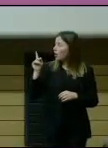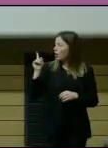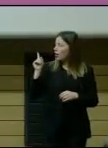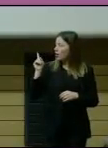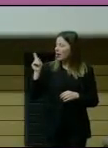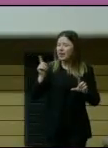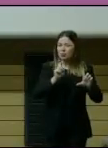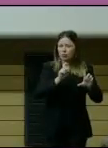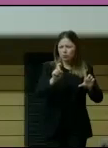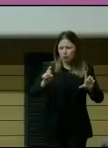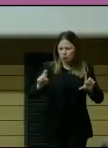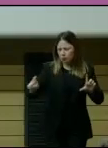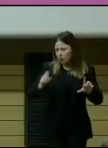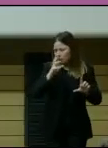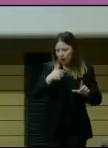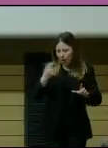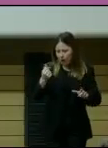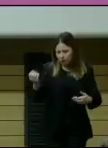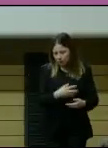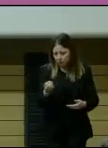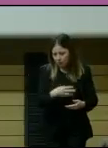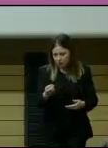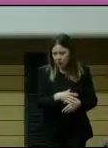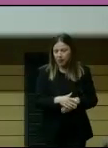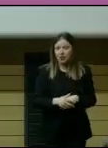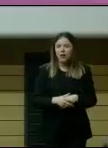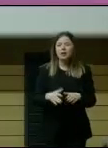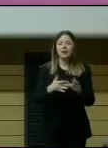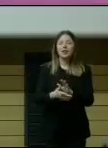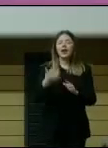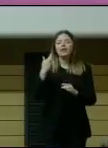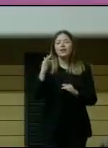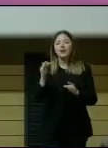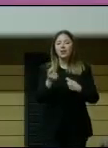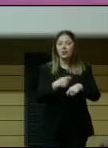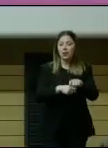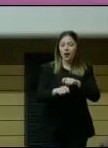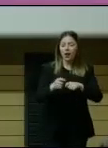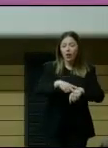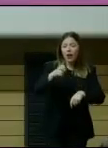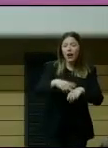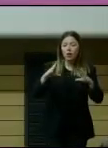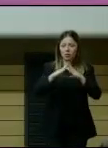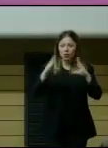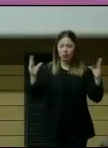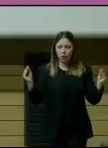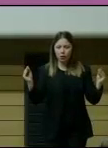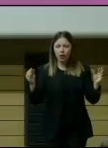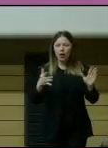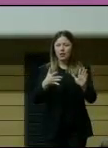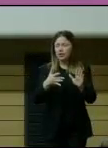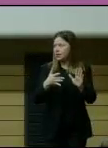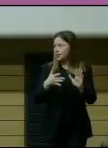esto es clickbait total. Aquí más, el fentanilo ya está en el mercado negro, llega a Andalucía, acá profesionales que también querían micro, querían